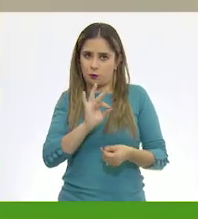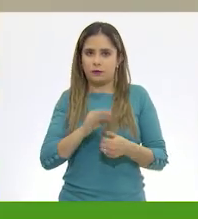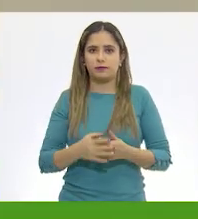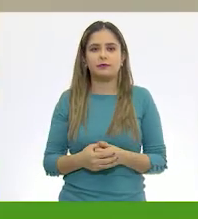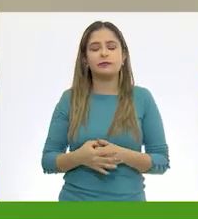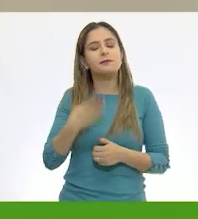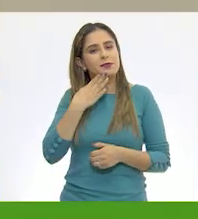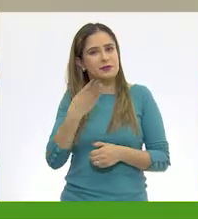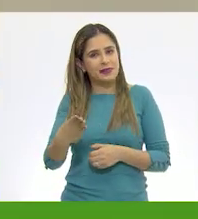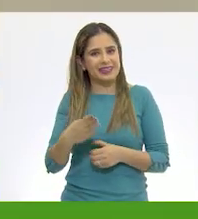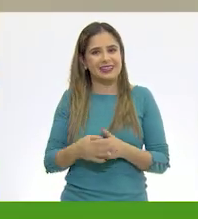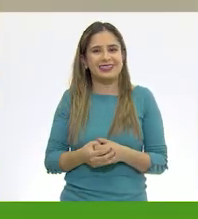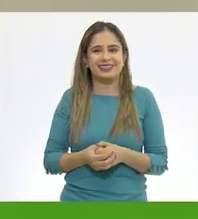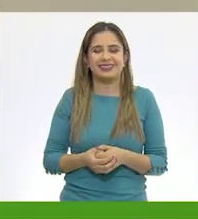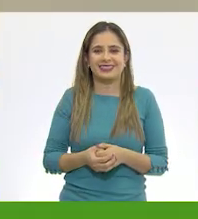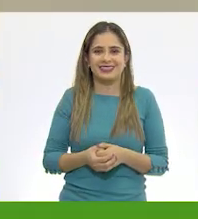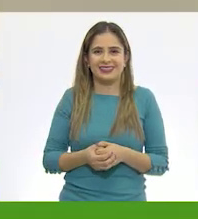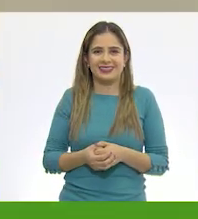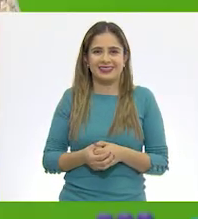Muy bien.